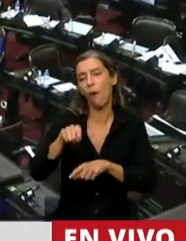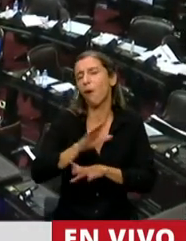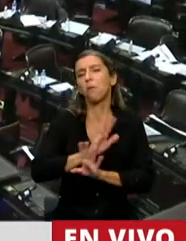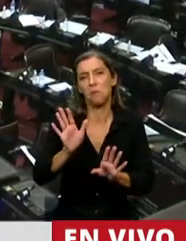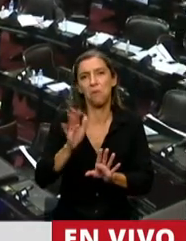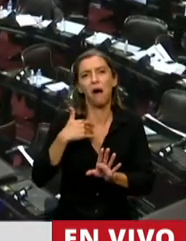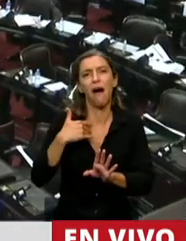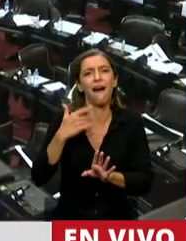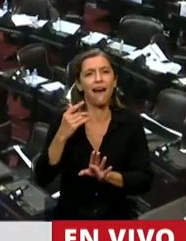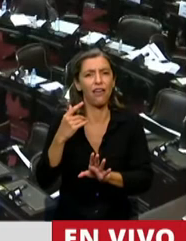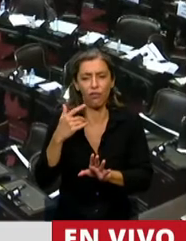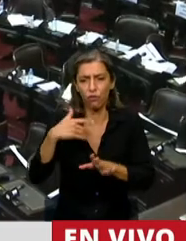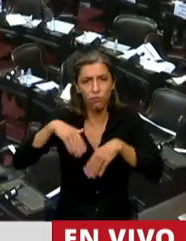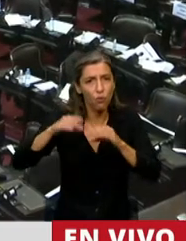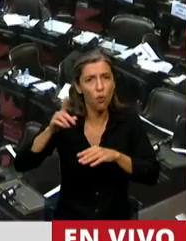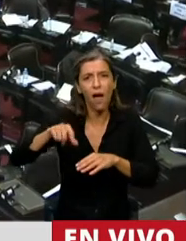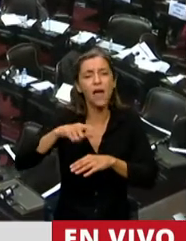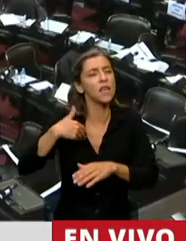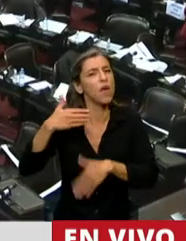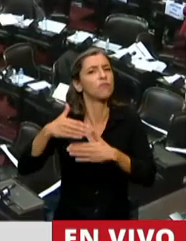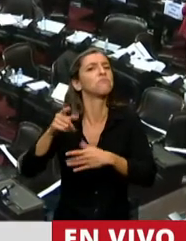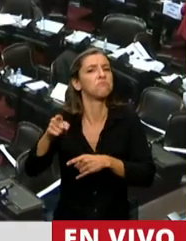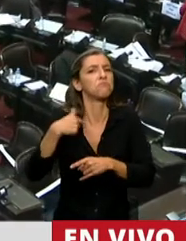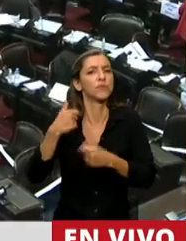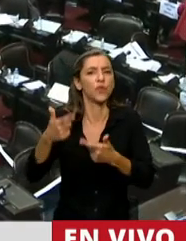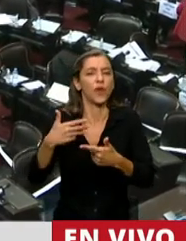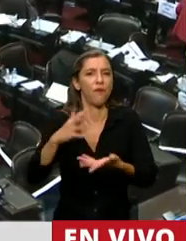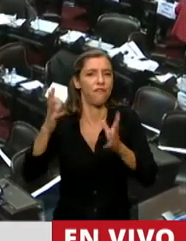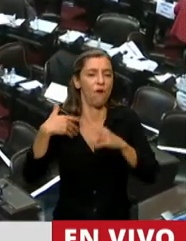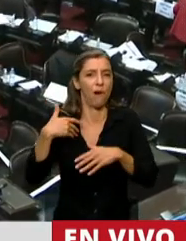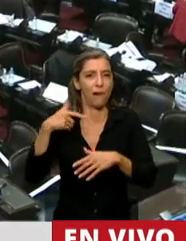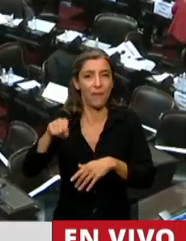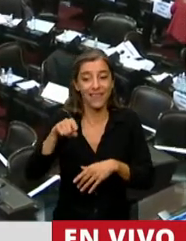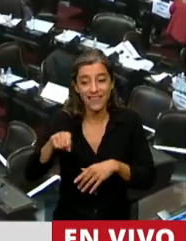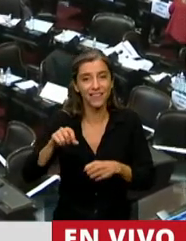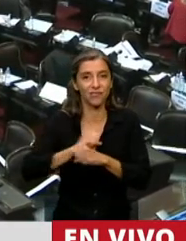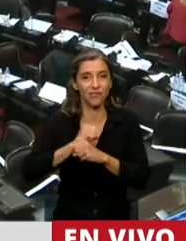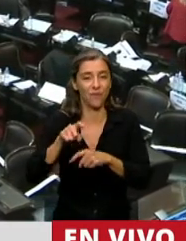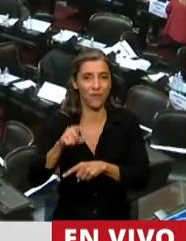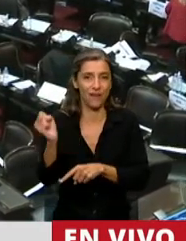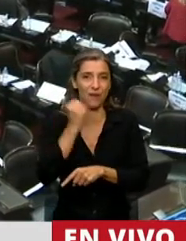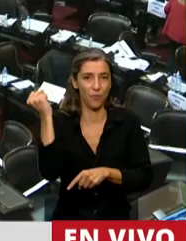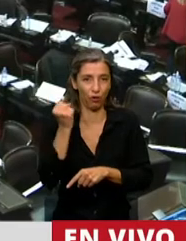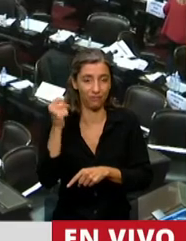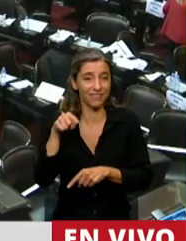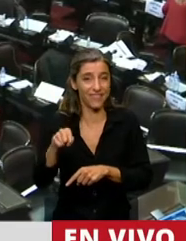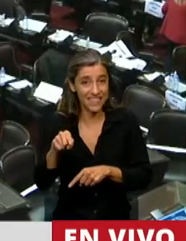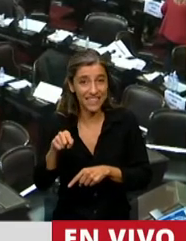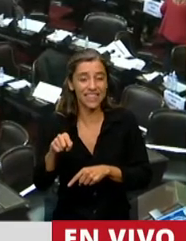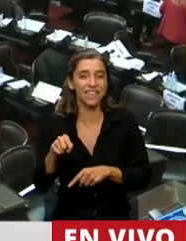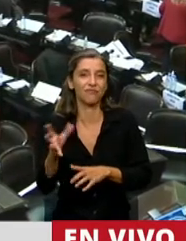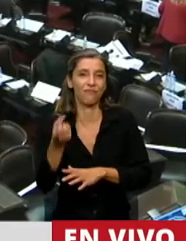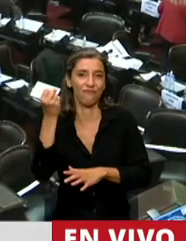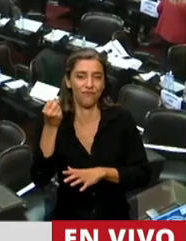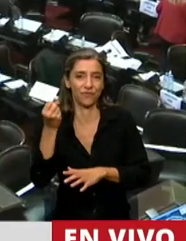estimula equidad en las carreras científicas de Argentina. Necesitamos que eso se apruebe. ¿Por qué digo que es un logro incompleto? Porque es